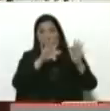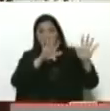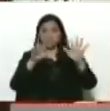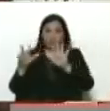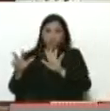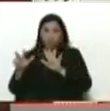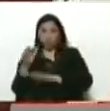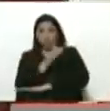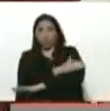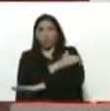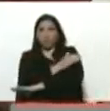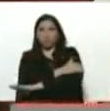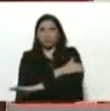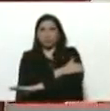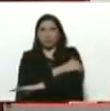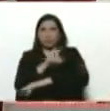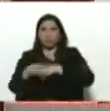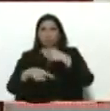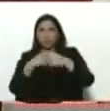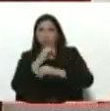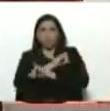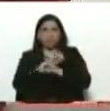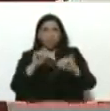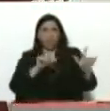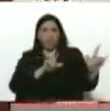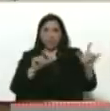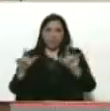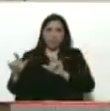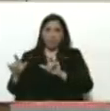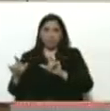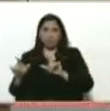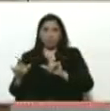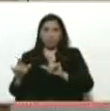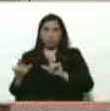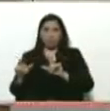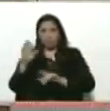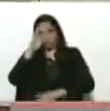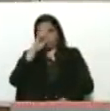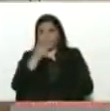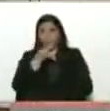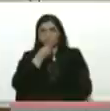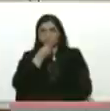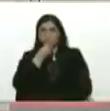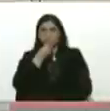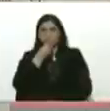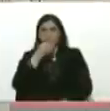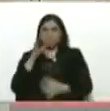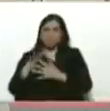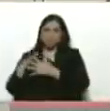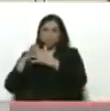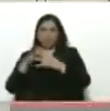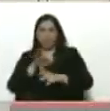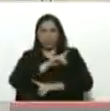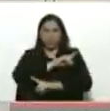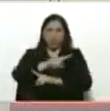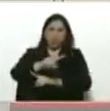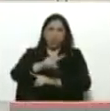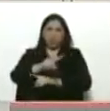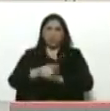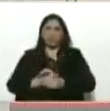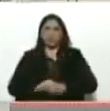2018, oposición se niega después de estar listos los acuerdos de República Dominicana, Estados Unidos le da la orden